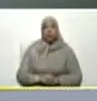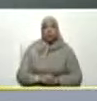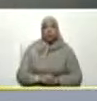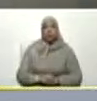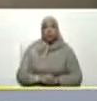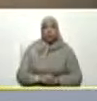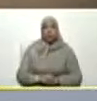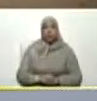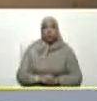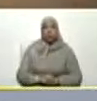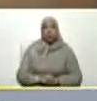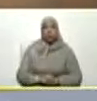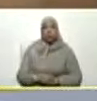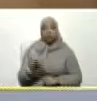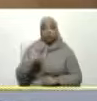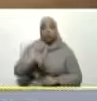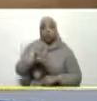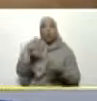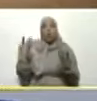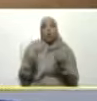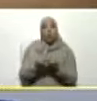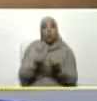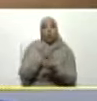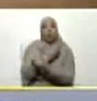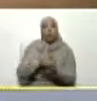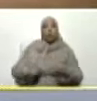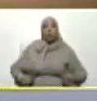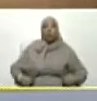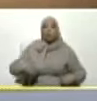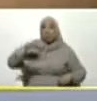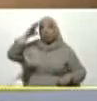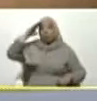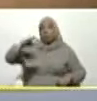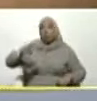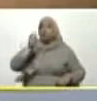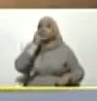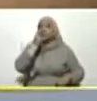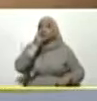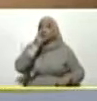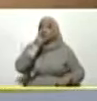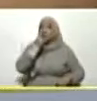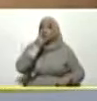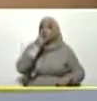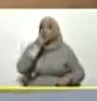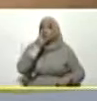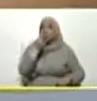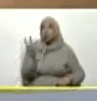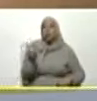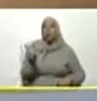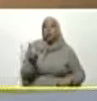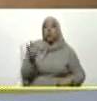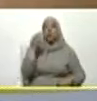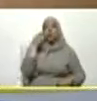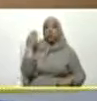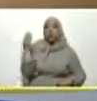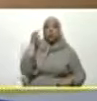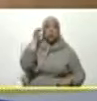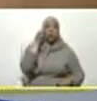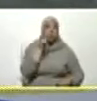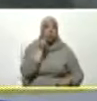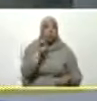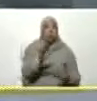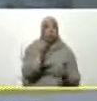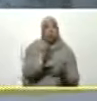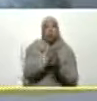con la Fuerza Armada Nacional Bolivariana, el jefe de la Red Oriental, el jefe de la SODI Sucre,